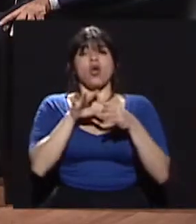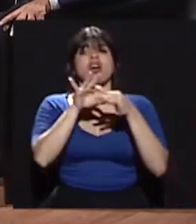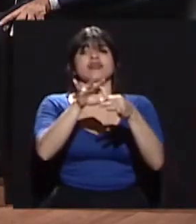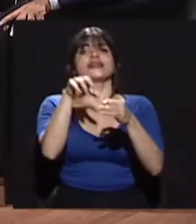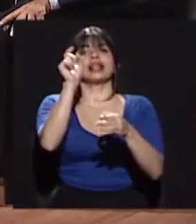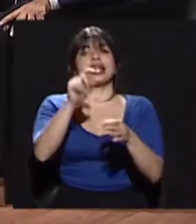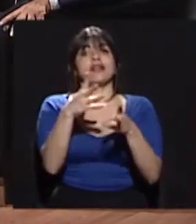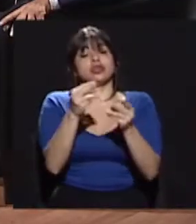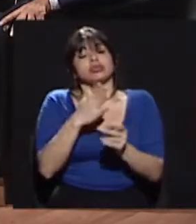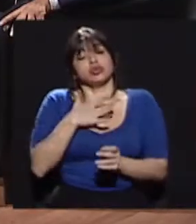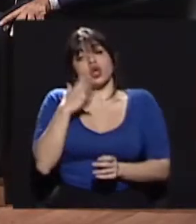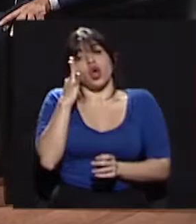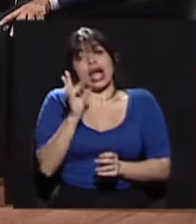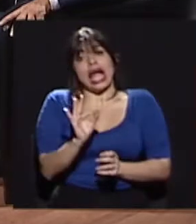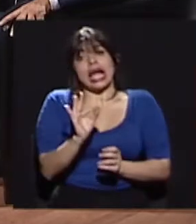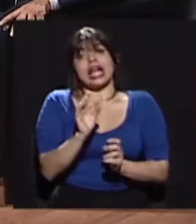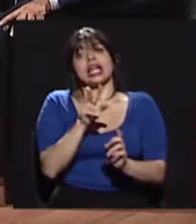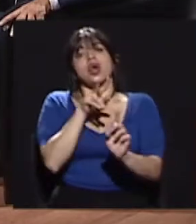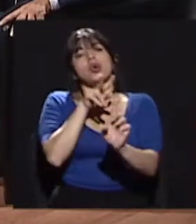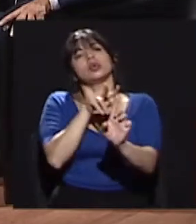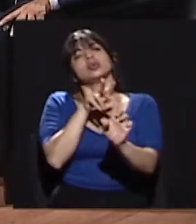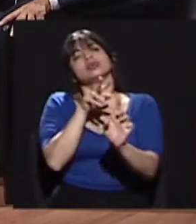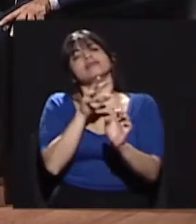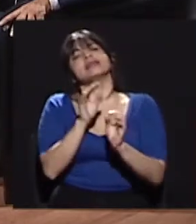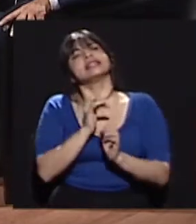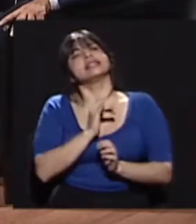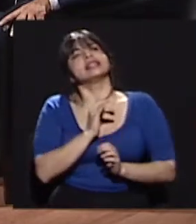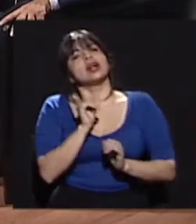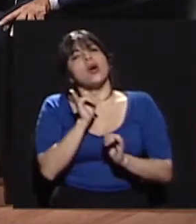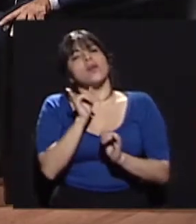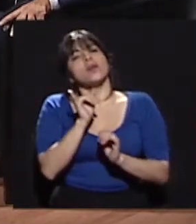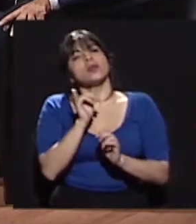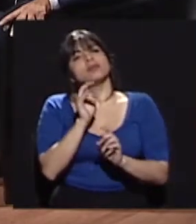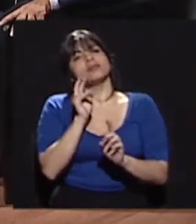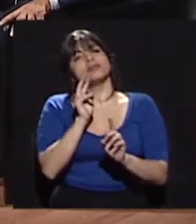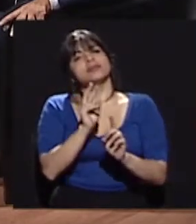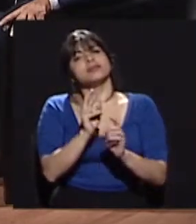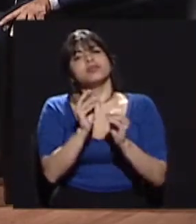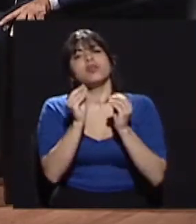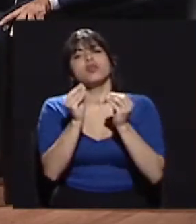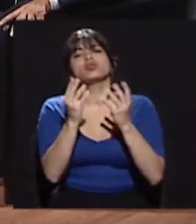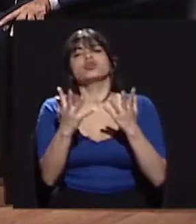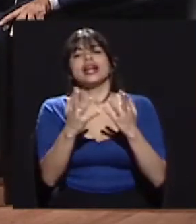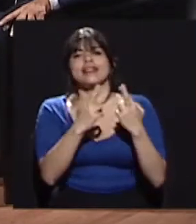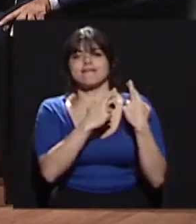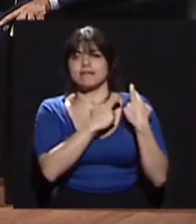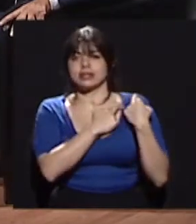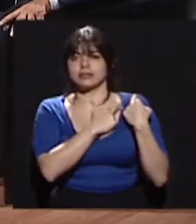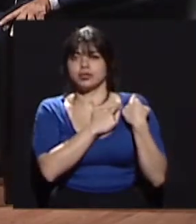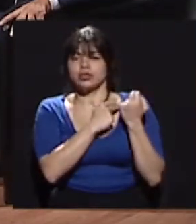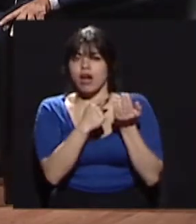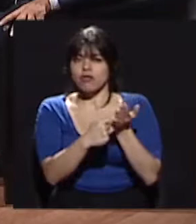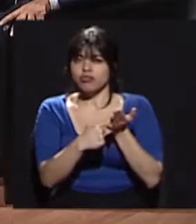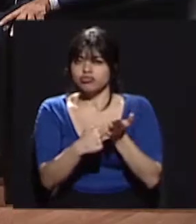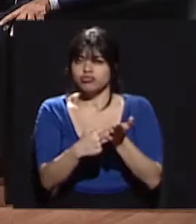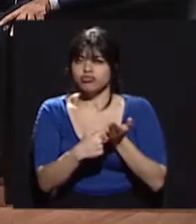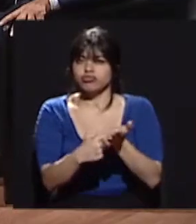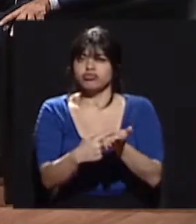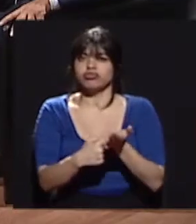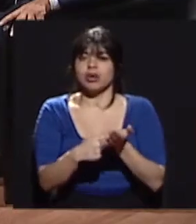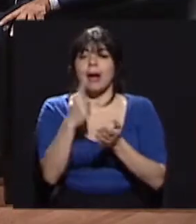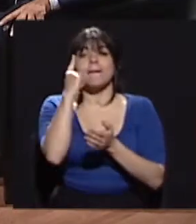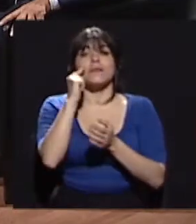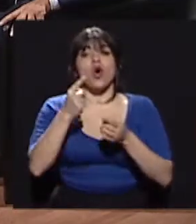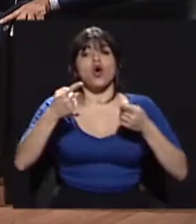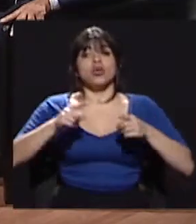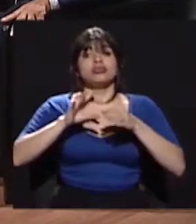ser resueltos creo yo en un sentido de con mucha responsabilidad tanto por sus